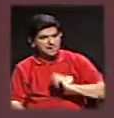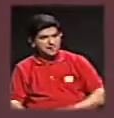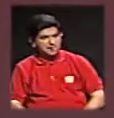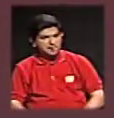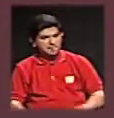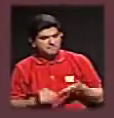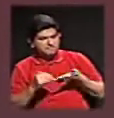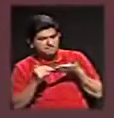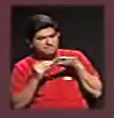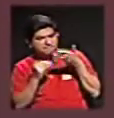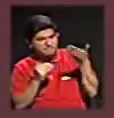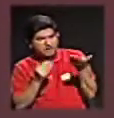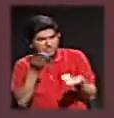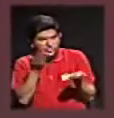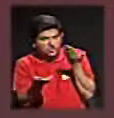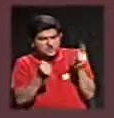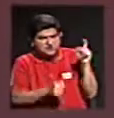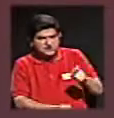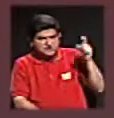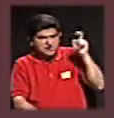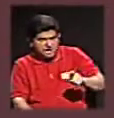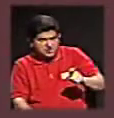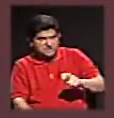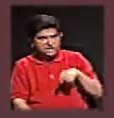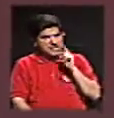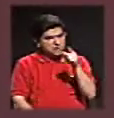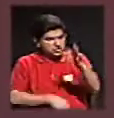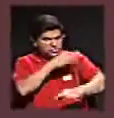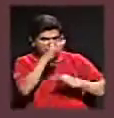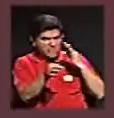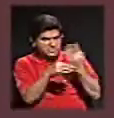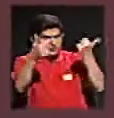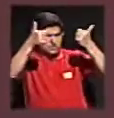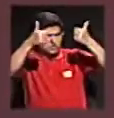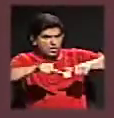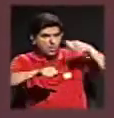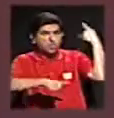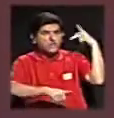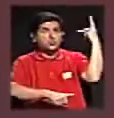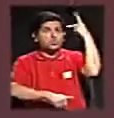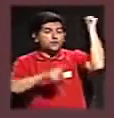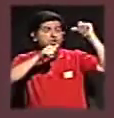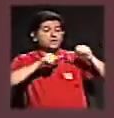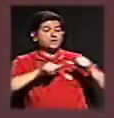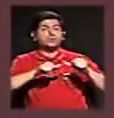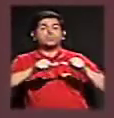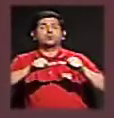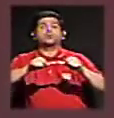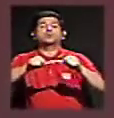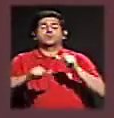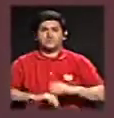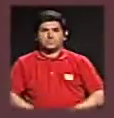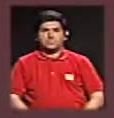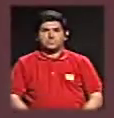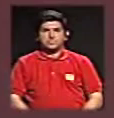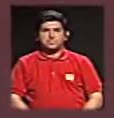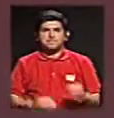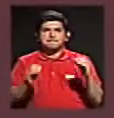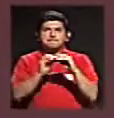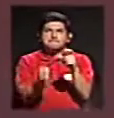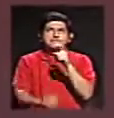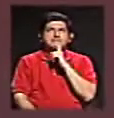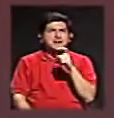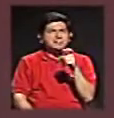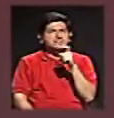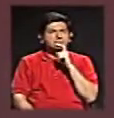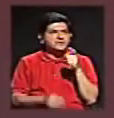los factores que son necesarios para lograr este tipo de acuerdo político duradero, el más